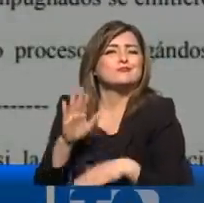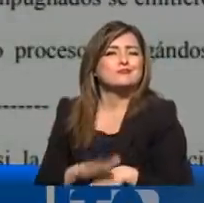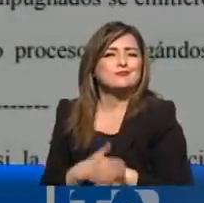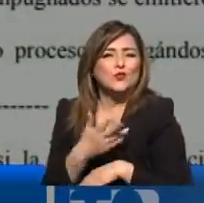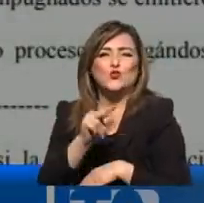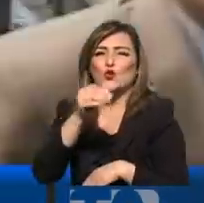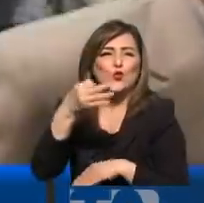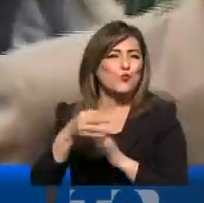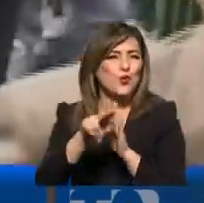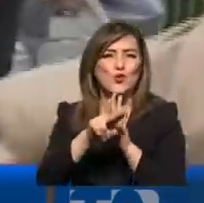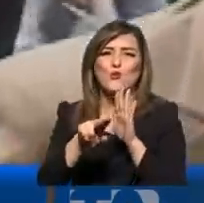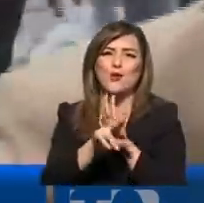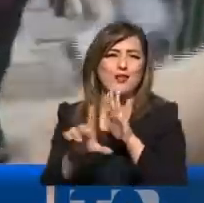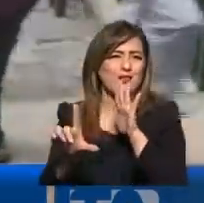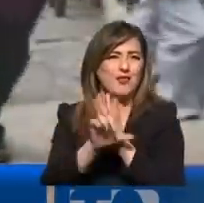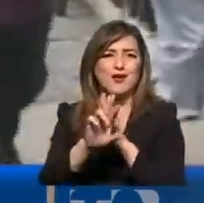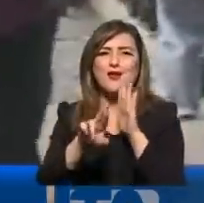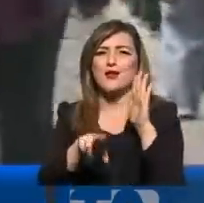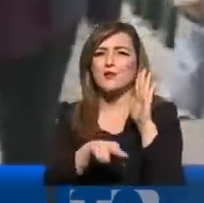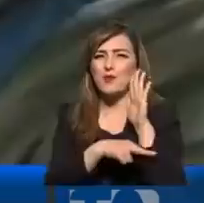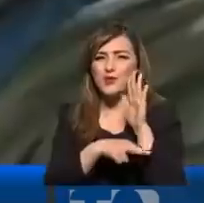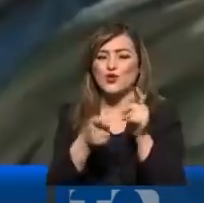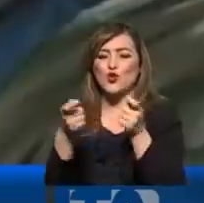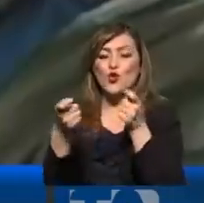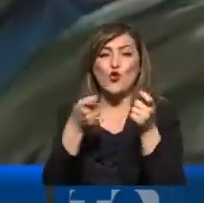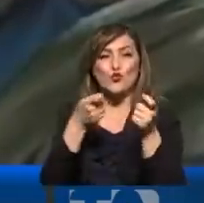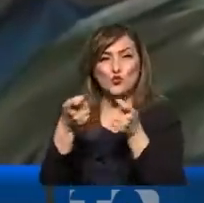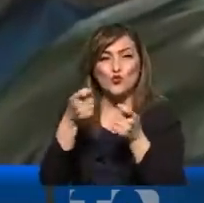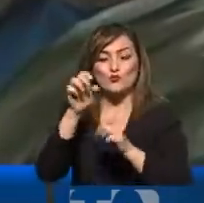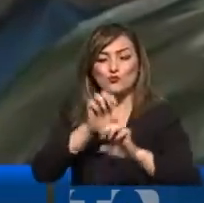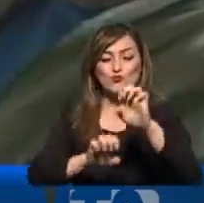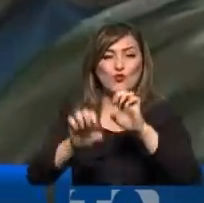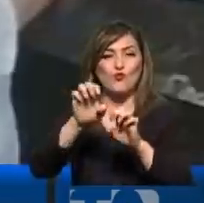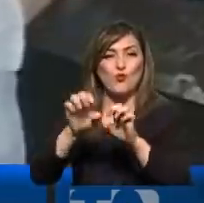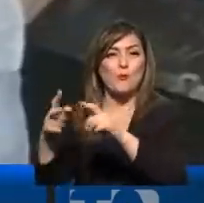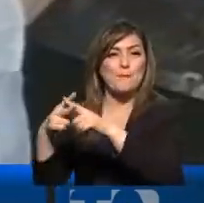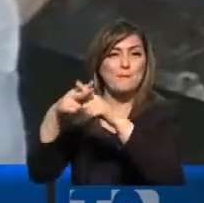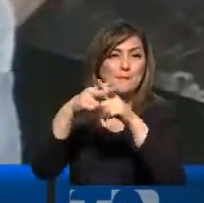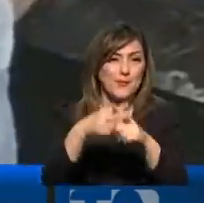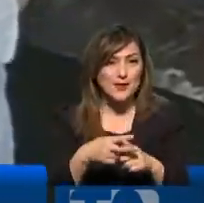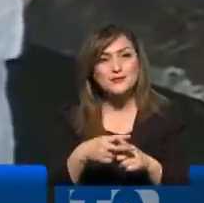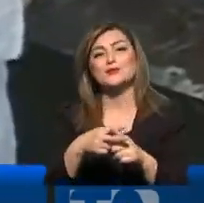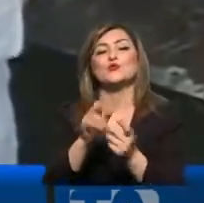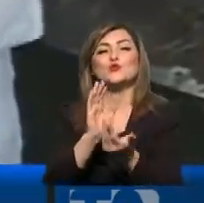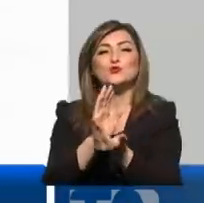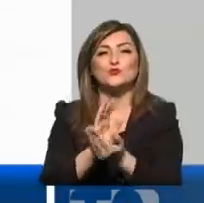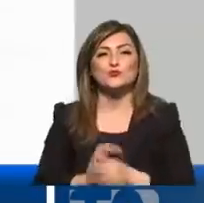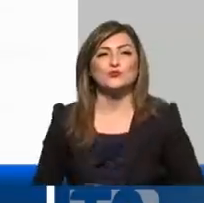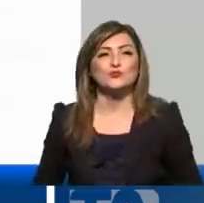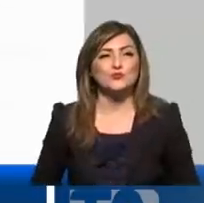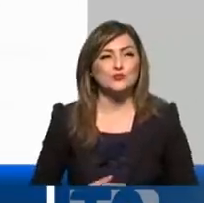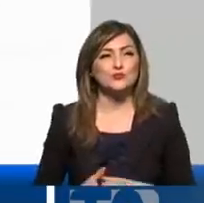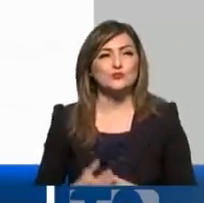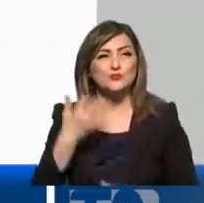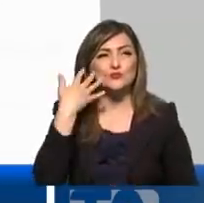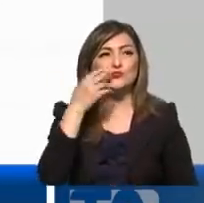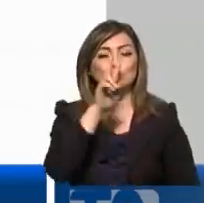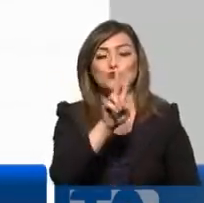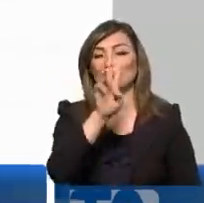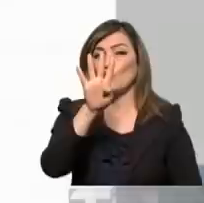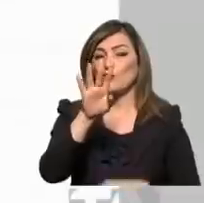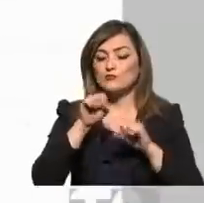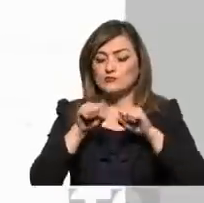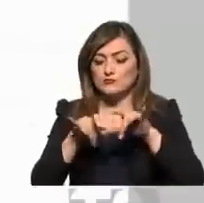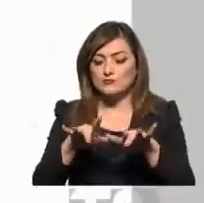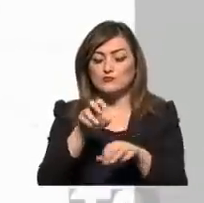incumplimiento de la normativa legal y reglamentaria de control sobre calificación de créditos otorgados por el IES. El 24 de